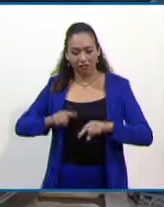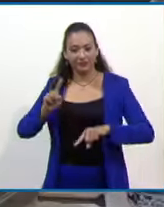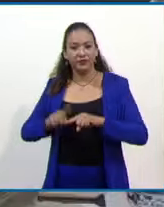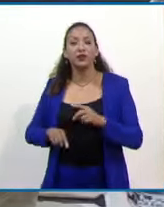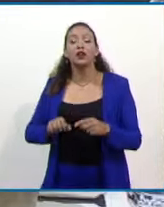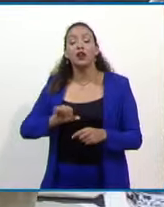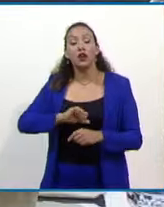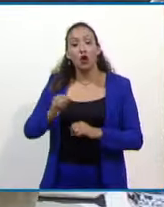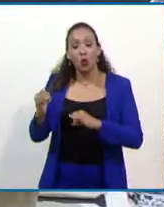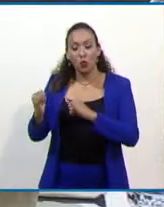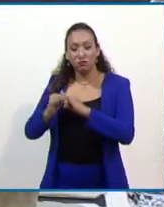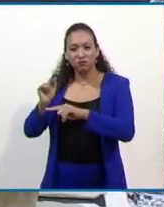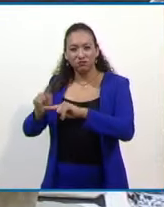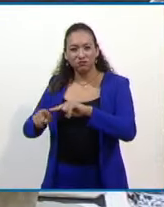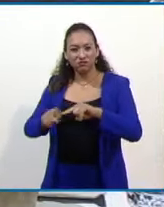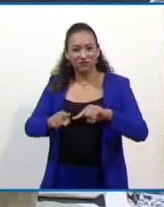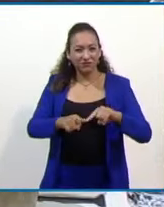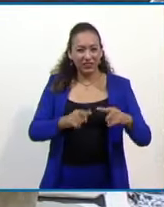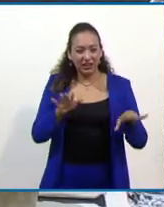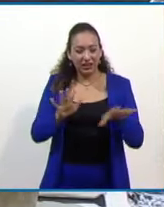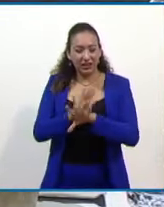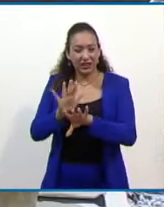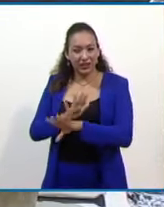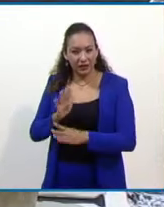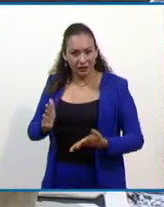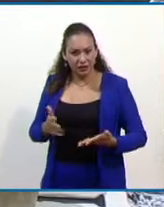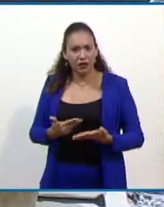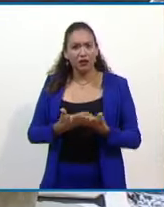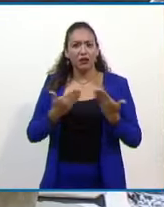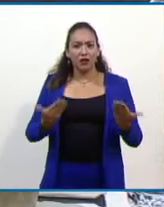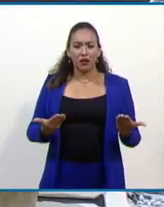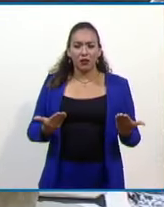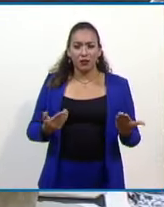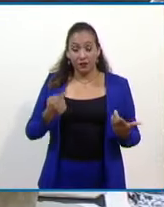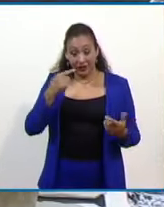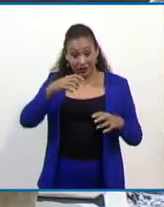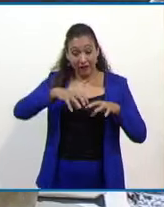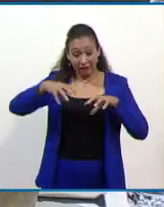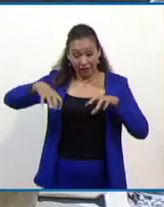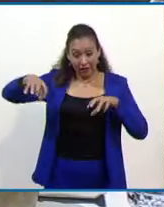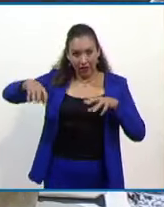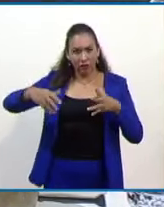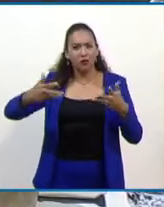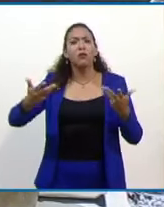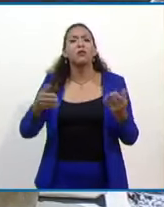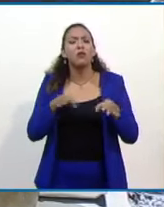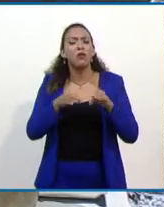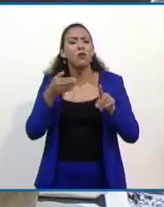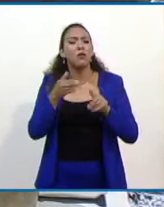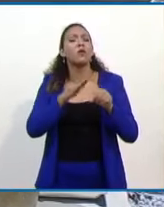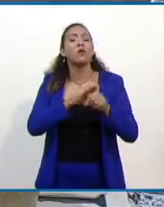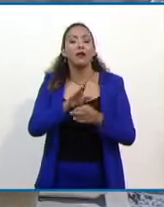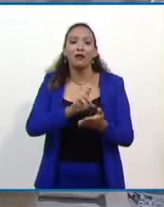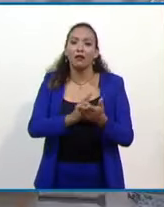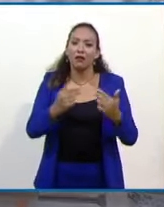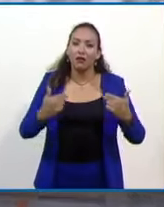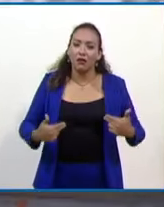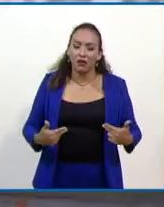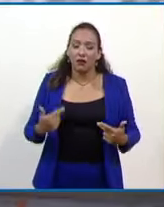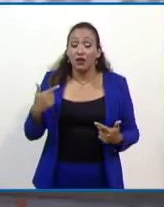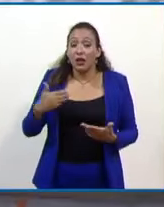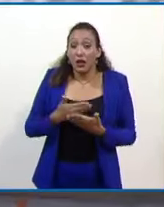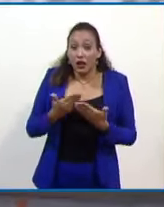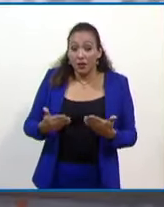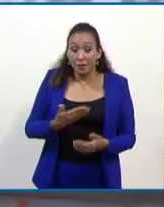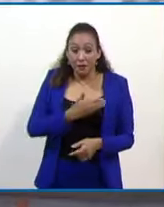poder judicial independiente, cuya tarea es proteger los derechos humanos y ser un contrapeso de los otros poderes.